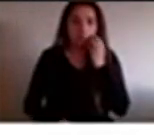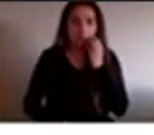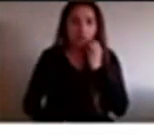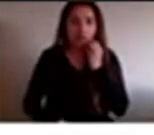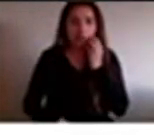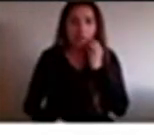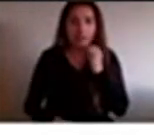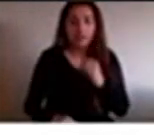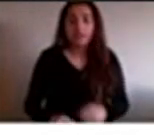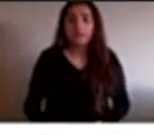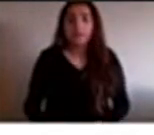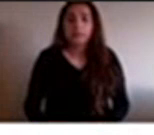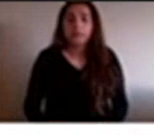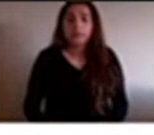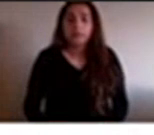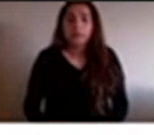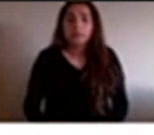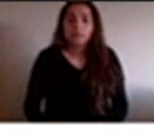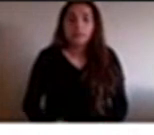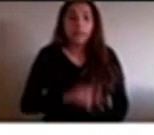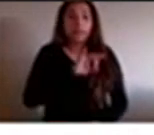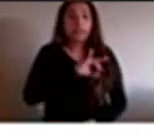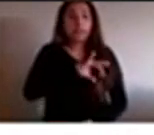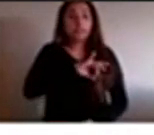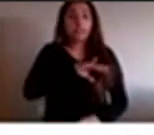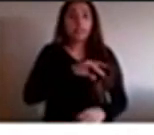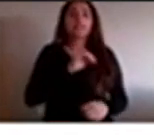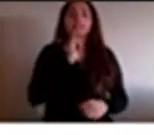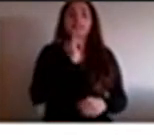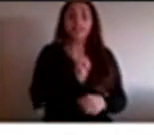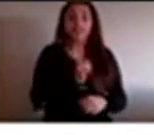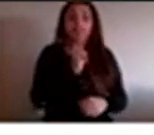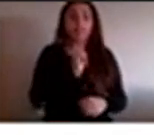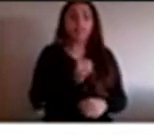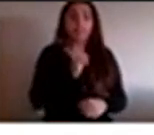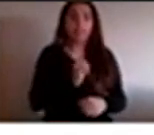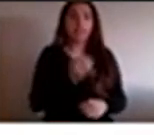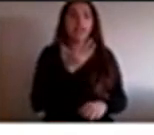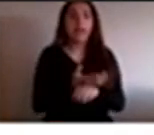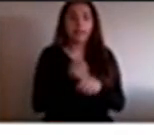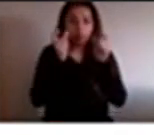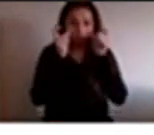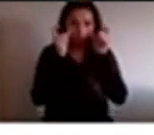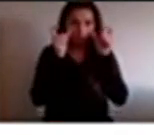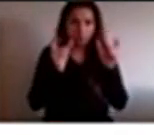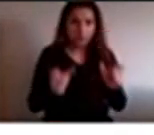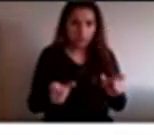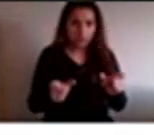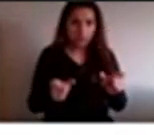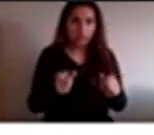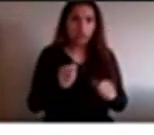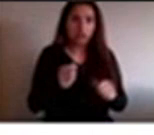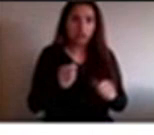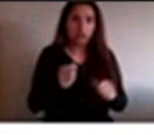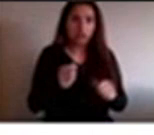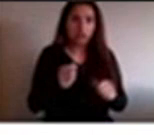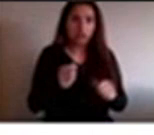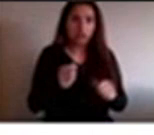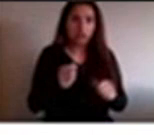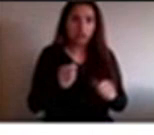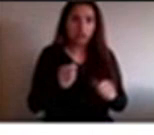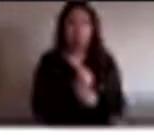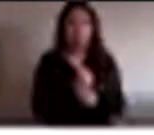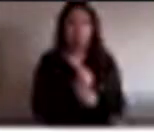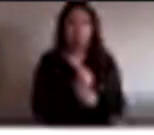Sí, bueno, en Chile existe fiscalización, como les señalé, la Dirección del Trabajo fiscaliza a las empresas